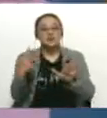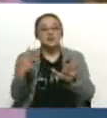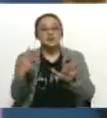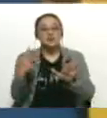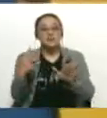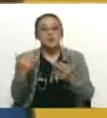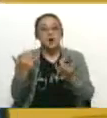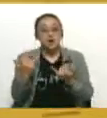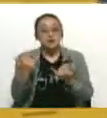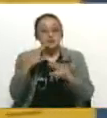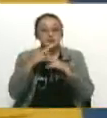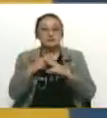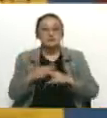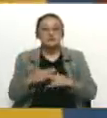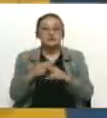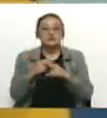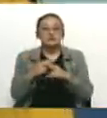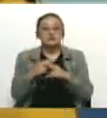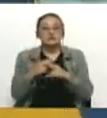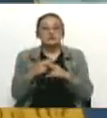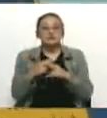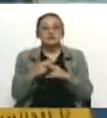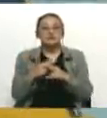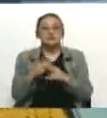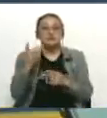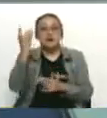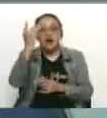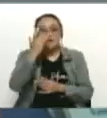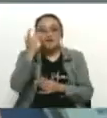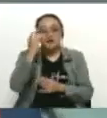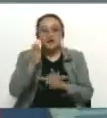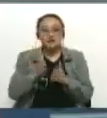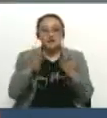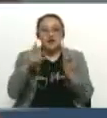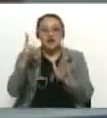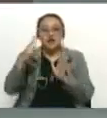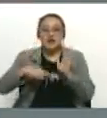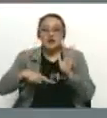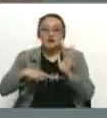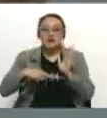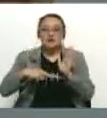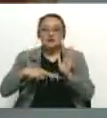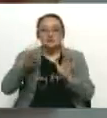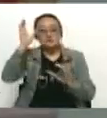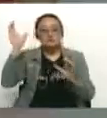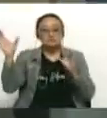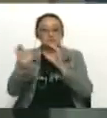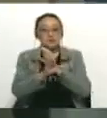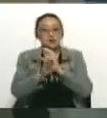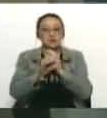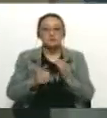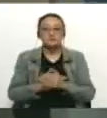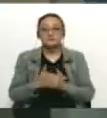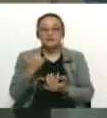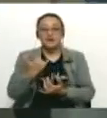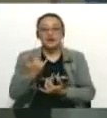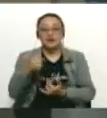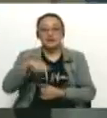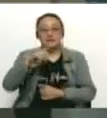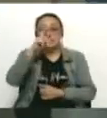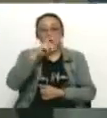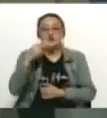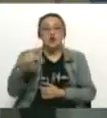estamos homenajeando al continente africano con el lema Leer Descoloniza. Y este año,